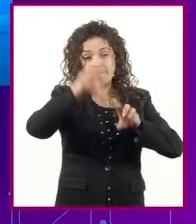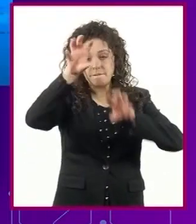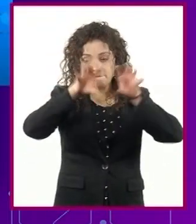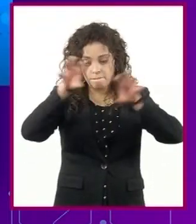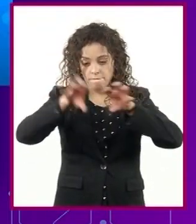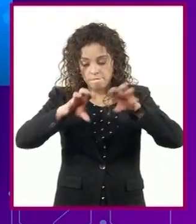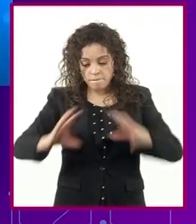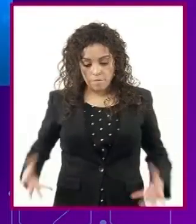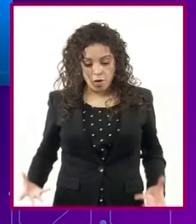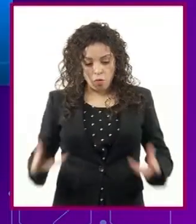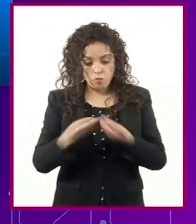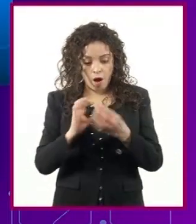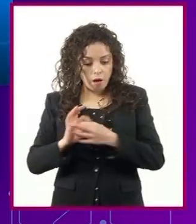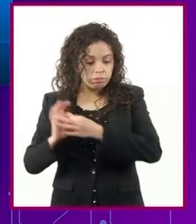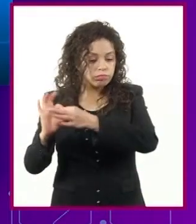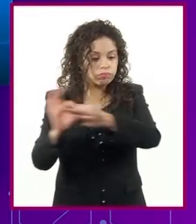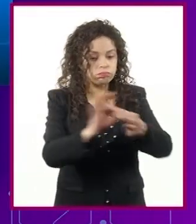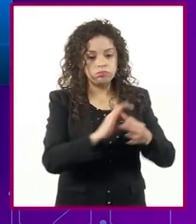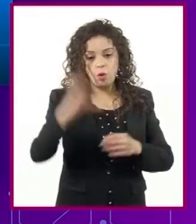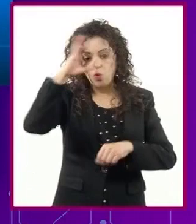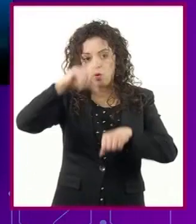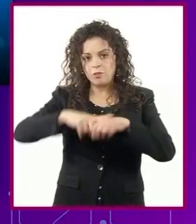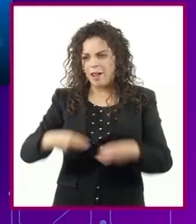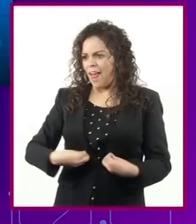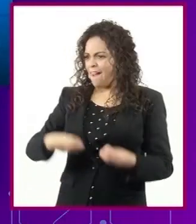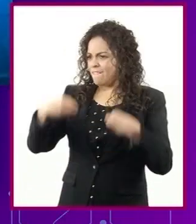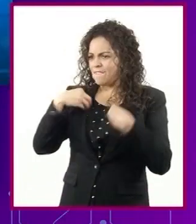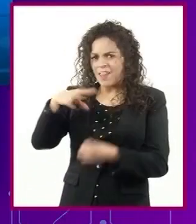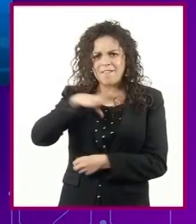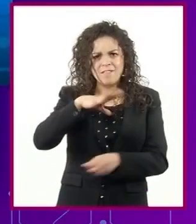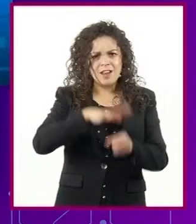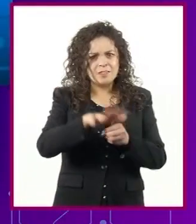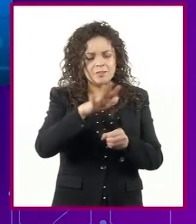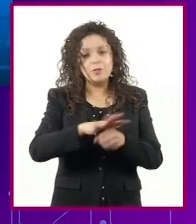de culturas vivas, dinámicas, adaptables y promotoras del